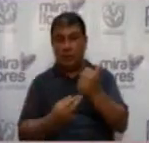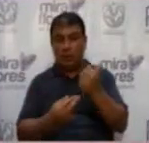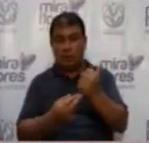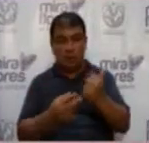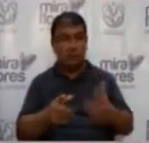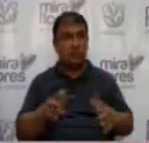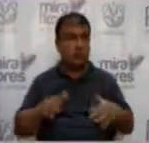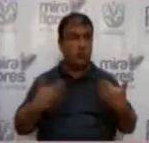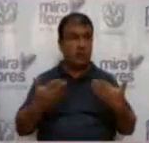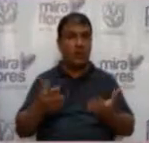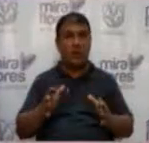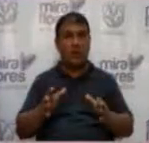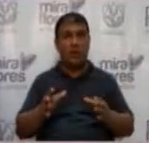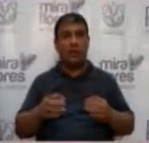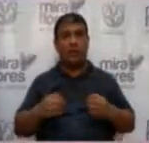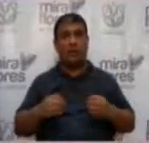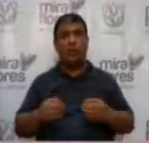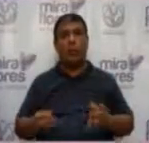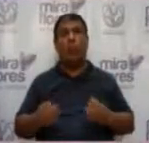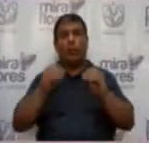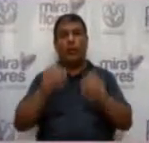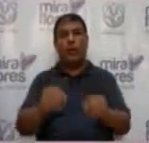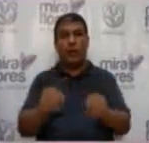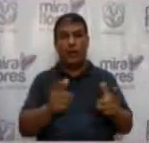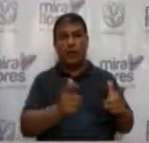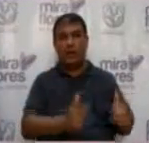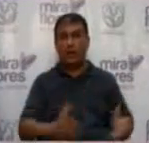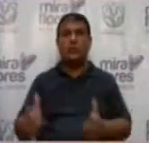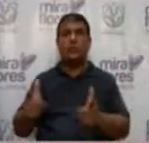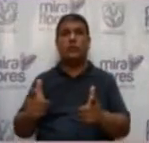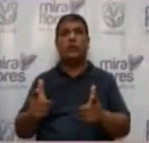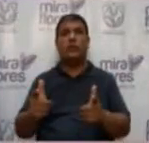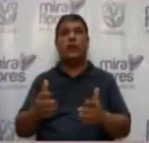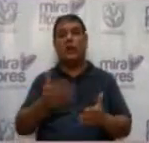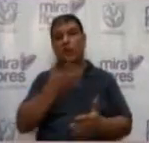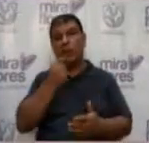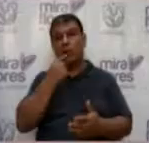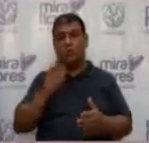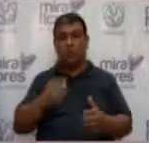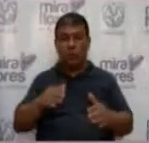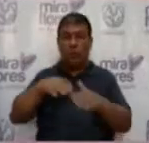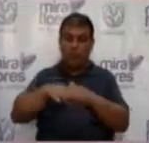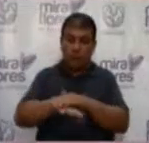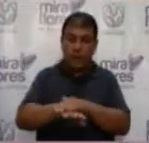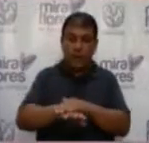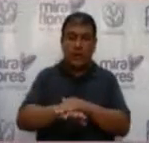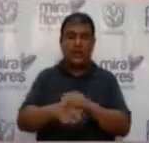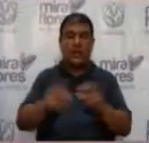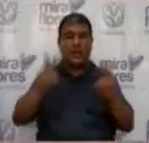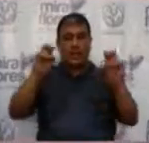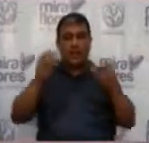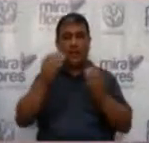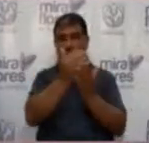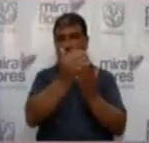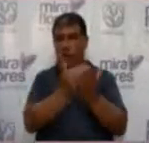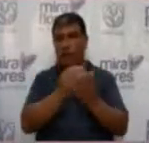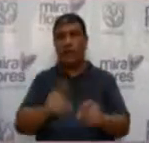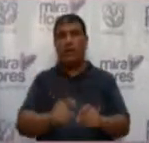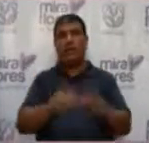consideran pertinente podríamos poner a disposición, o mejor dicho, ingresar este tema a la orden del